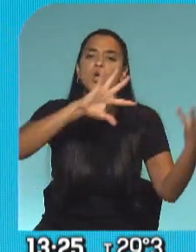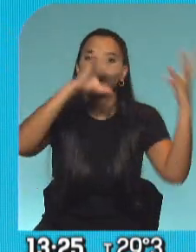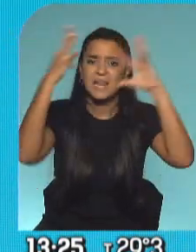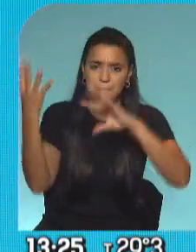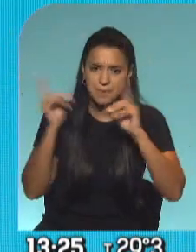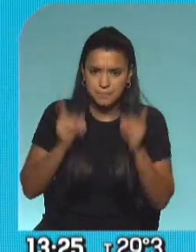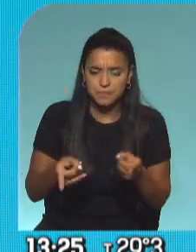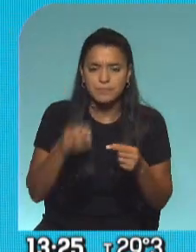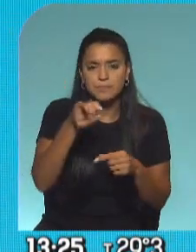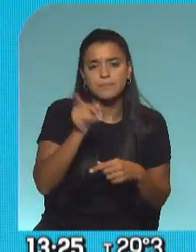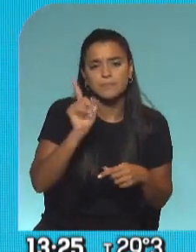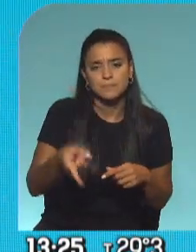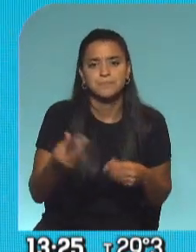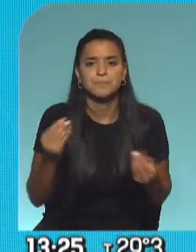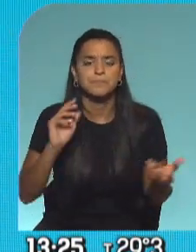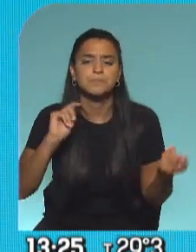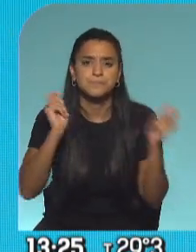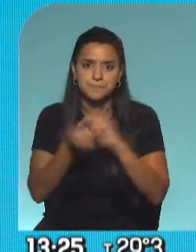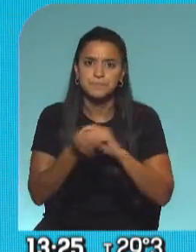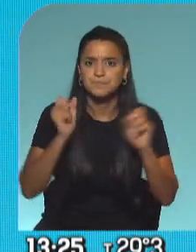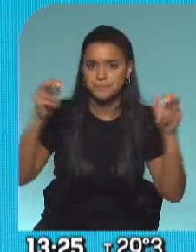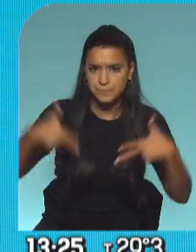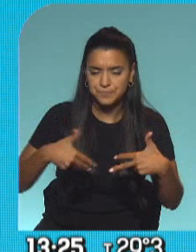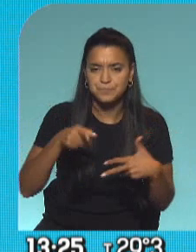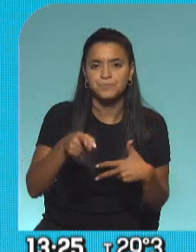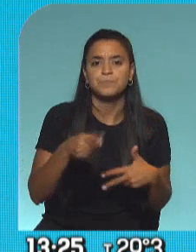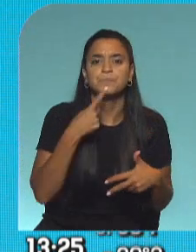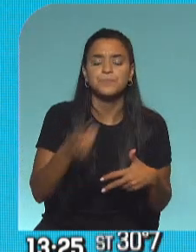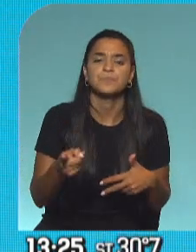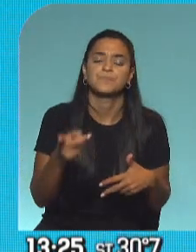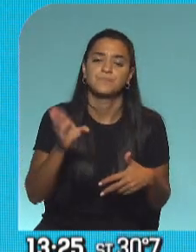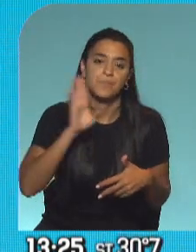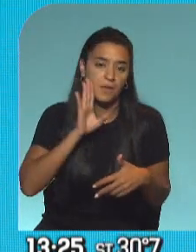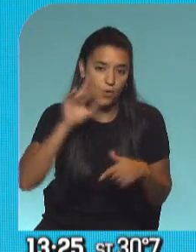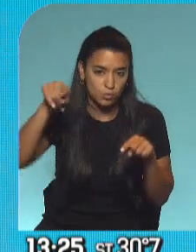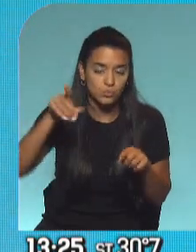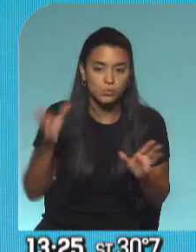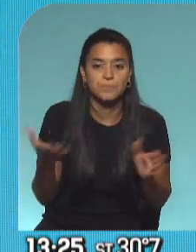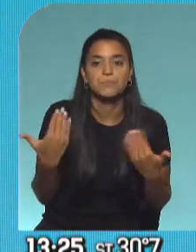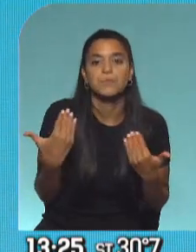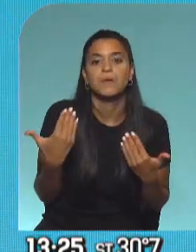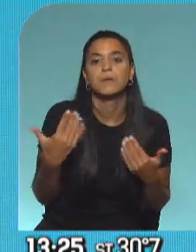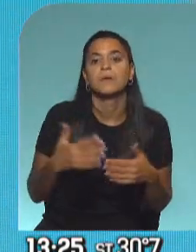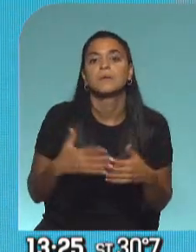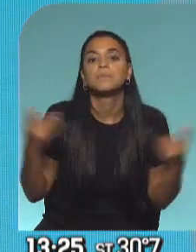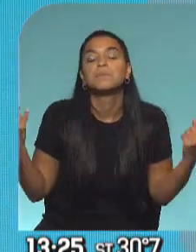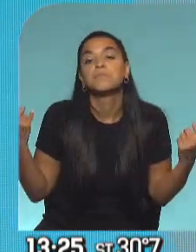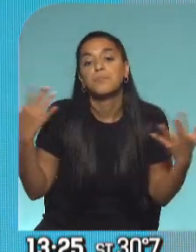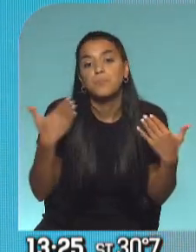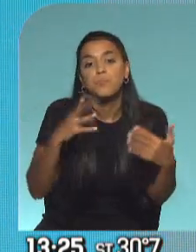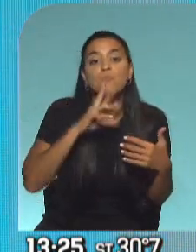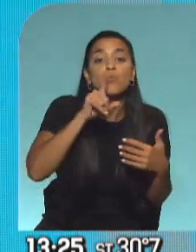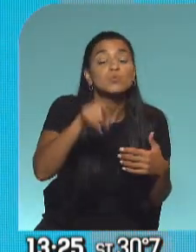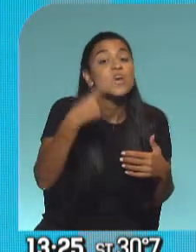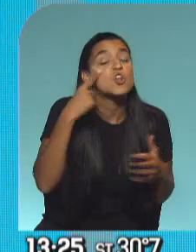esto también es un cambio estratégico dentro de Estados Unidos, que seguramente acerque posiciones, aunque no sé Rusia ahí